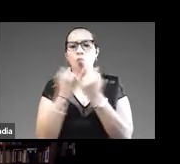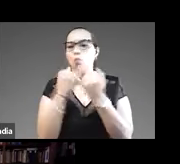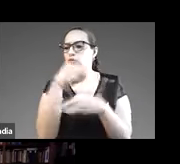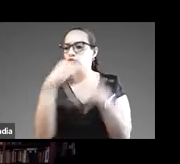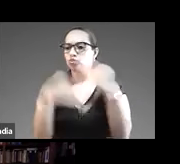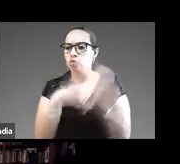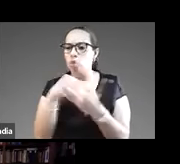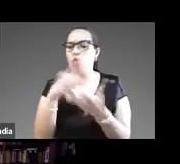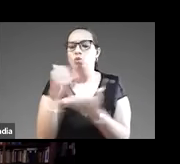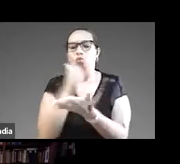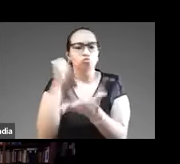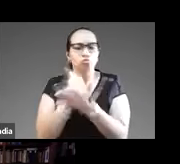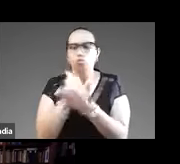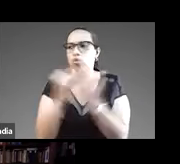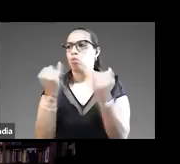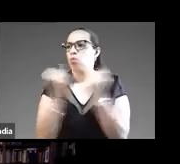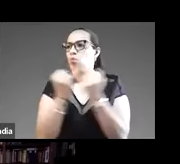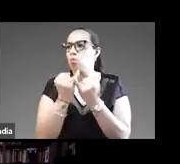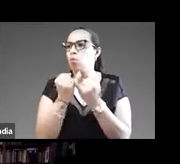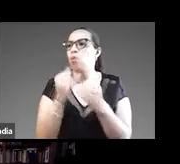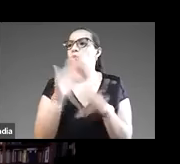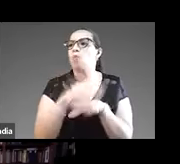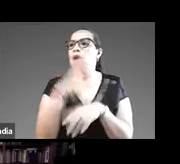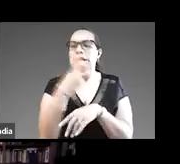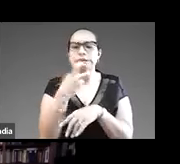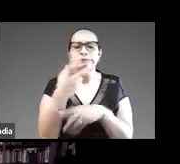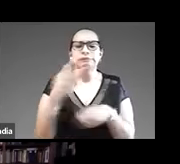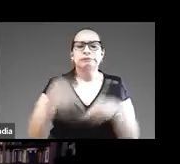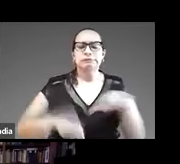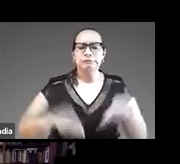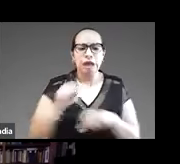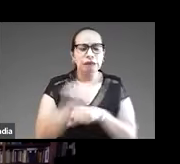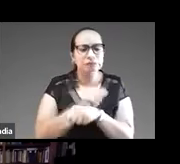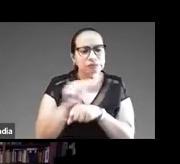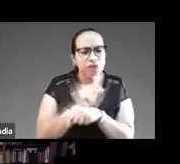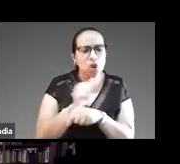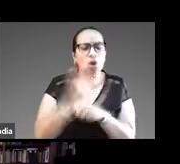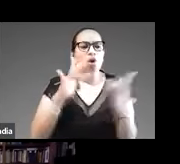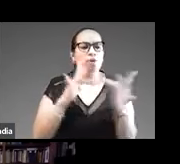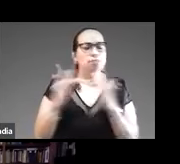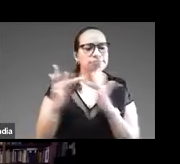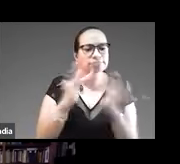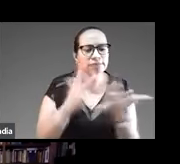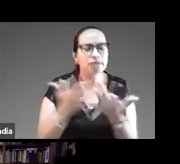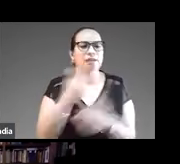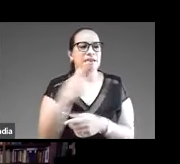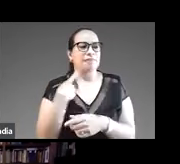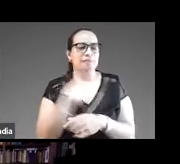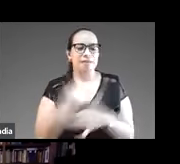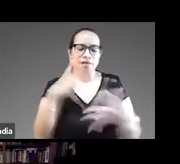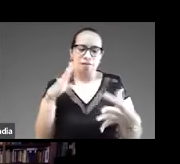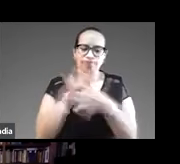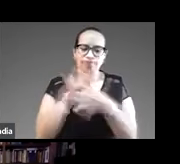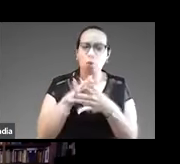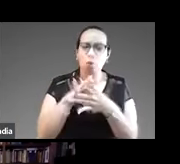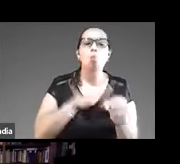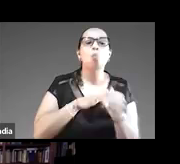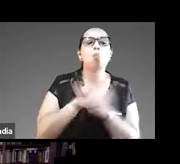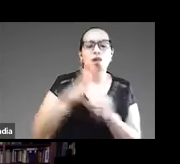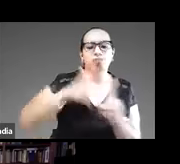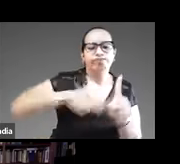ciudad misma, como un gran actor o una red, ¿no? Nos hemos tenido que adaptar al contexto. Y en